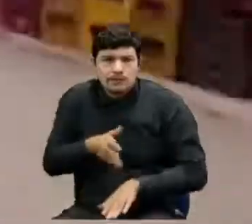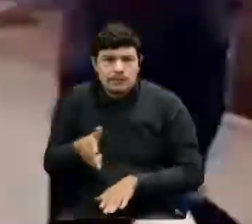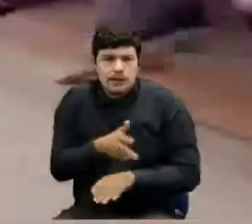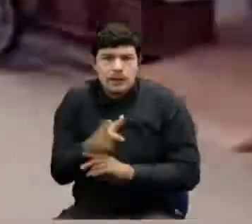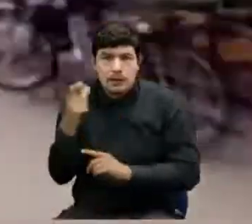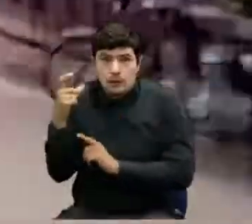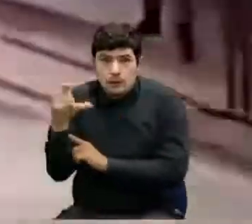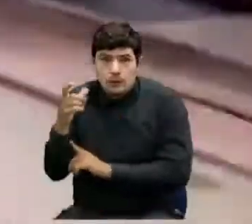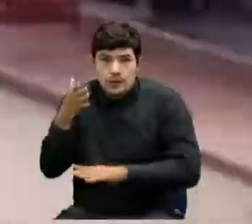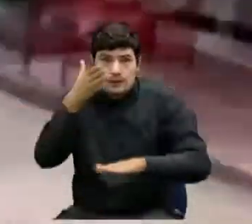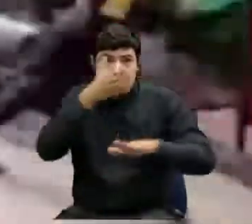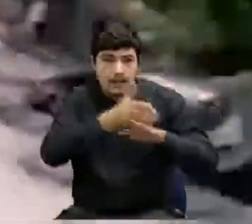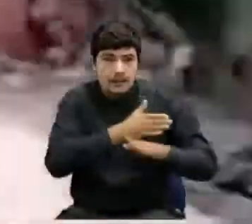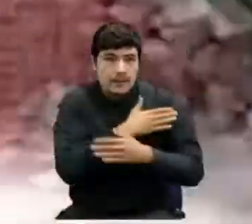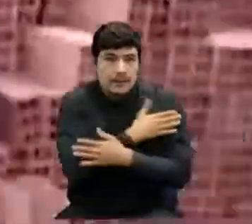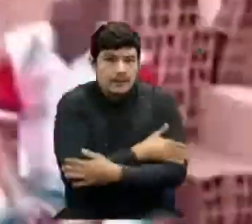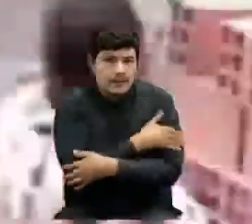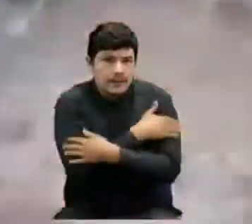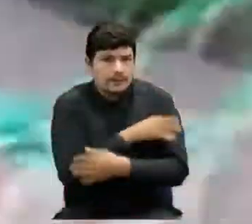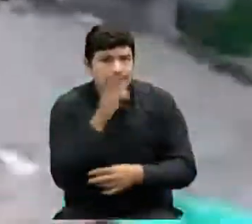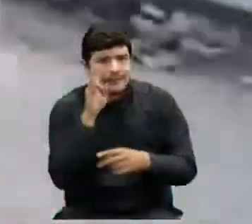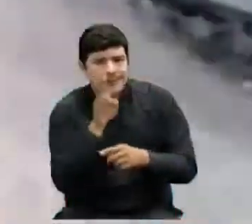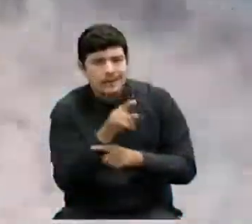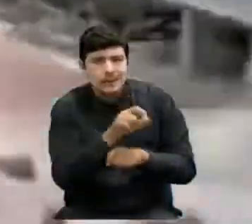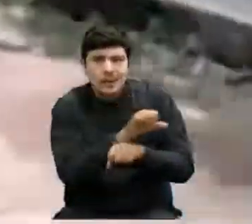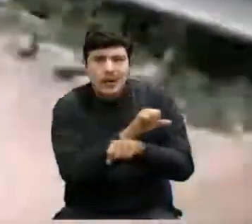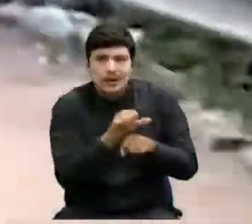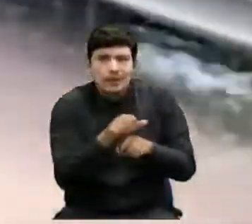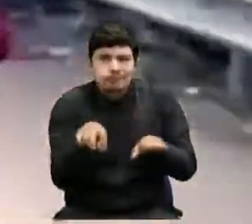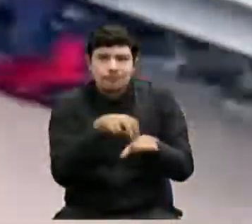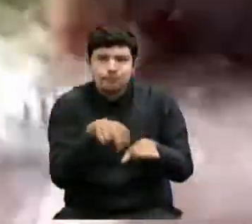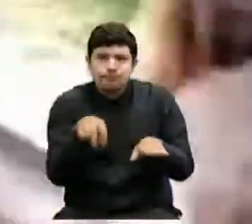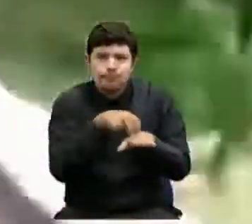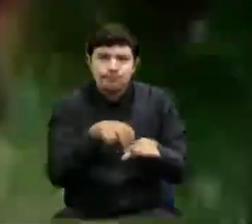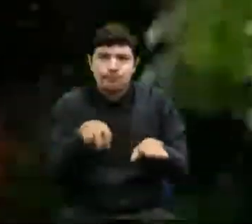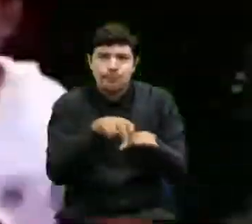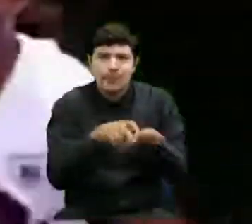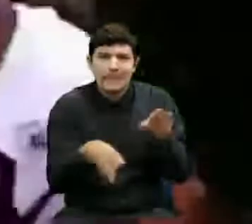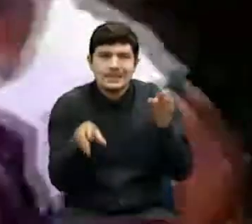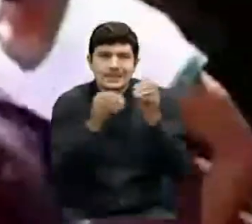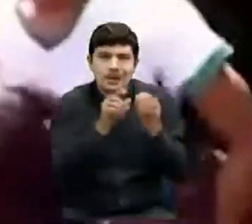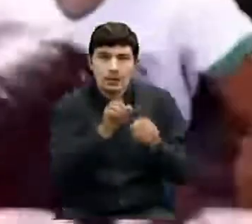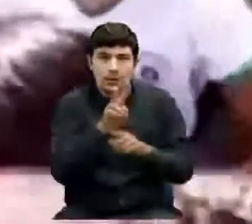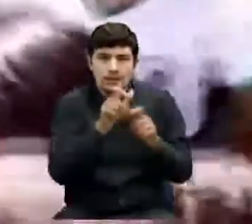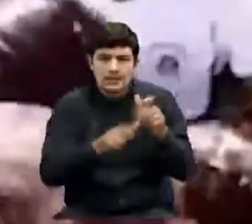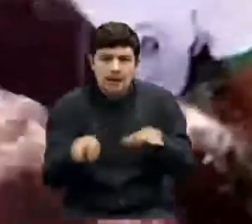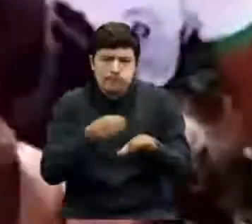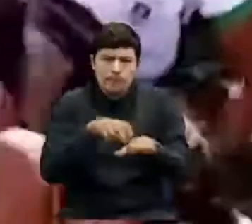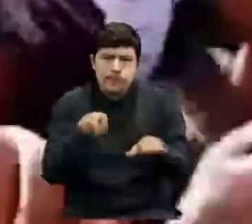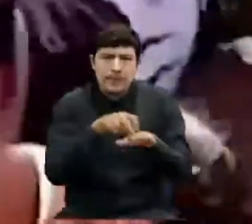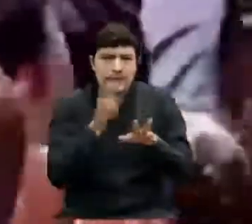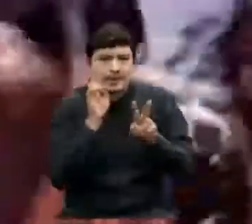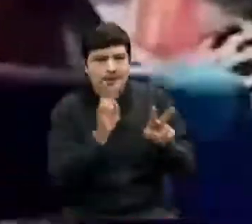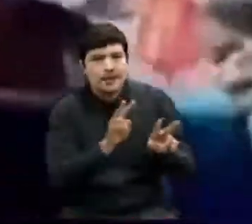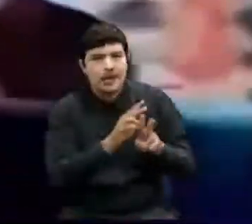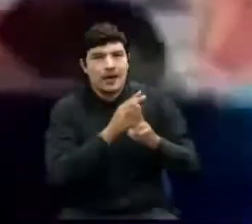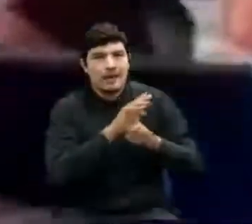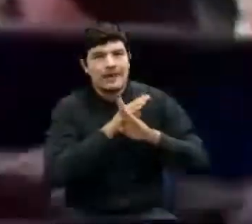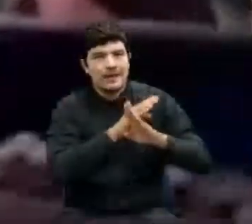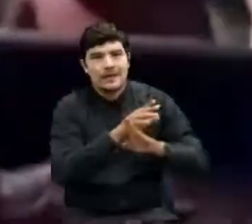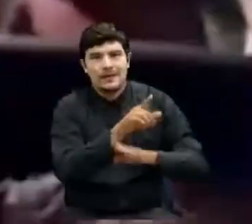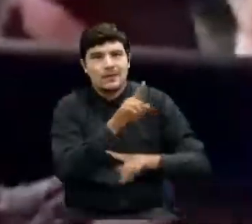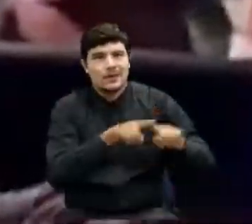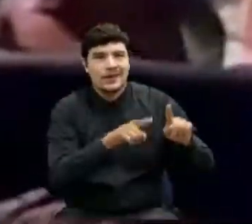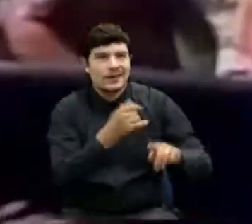ruta Cúcuta-Pamplona, logra evidenciar cómo el conductor viola el cupo permitido de 12 pasajeros de acuerdo a las medidas sanitarias para evitar contagios de